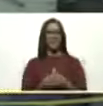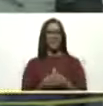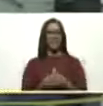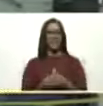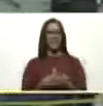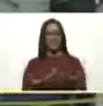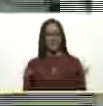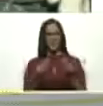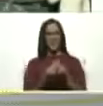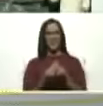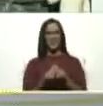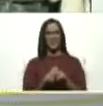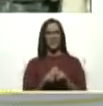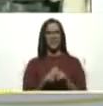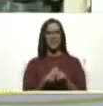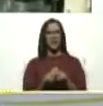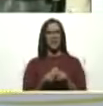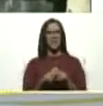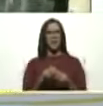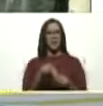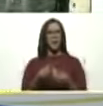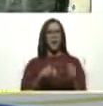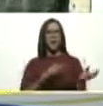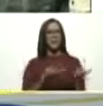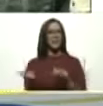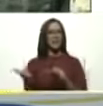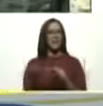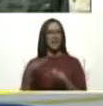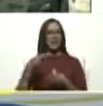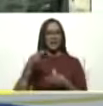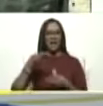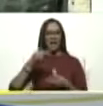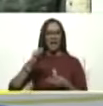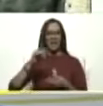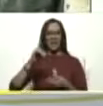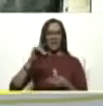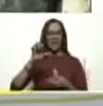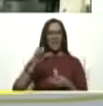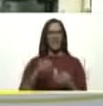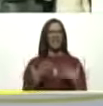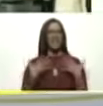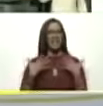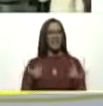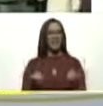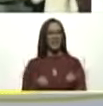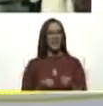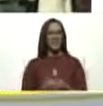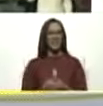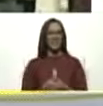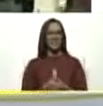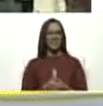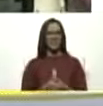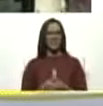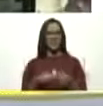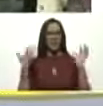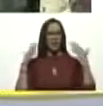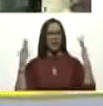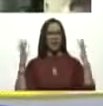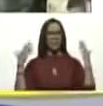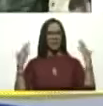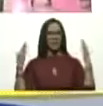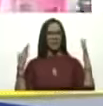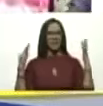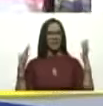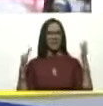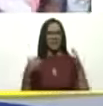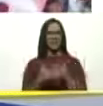un momento. Vamos a invitar a Aide Josefina, que la rescaté. Un aplauso, Aide, vente para